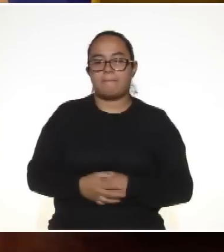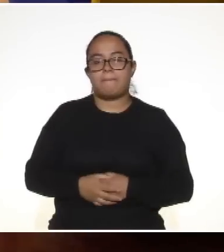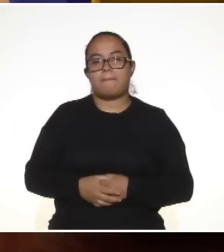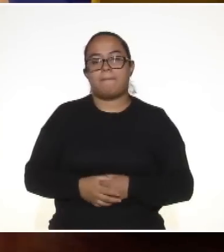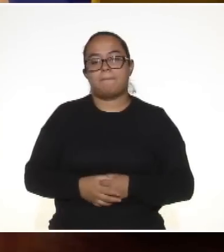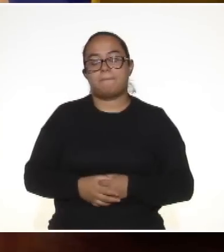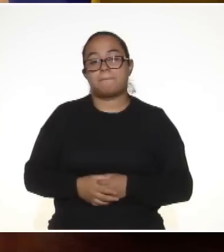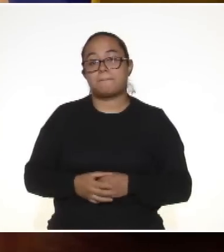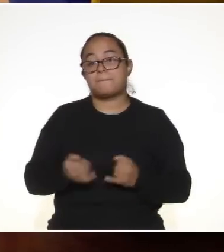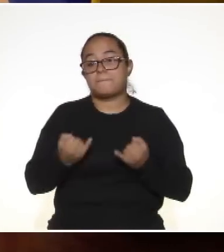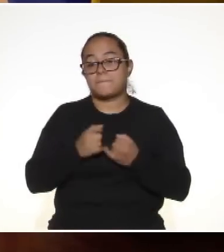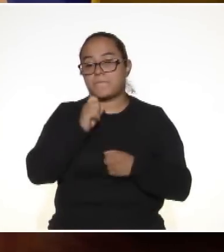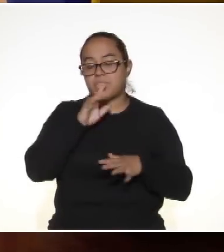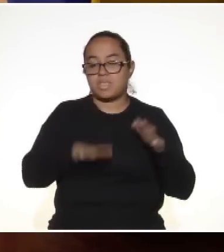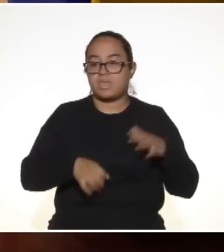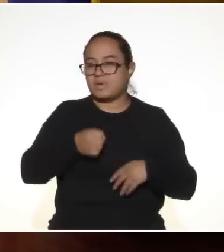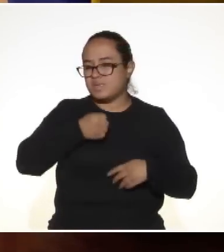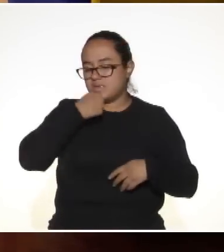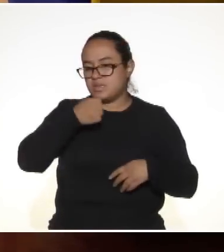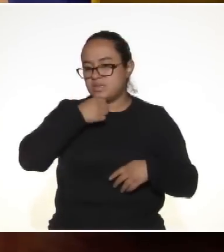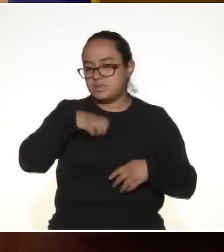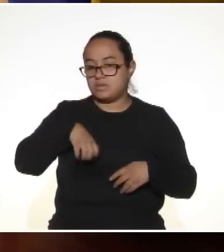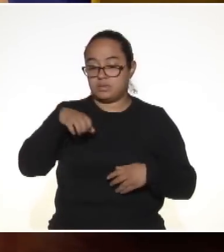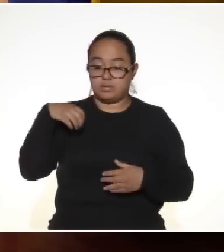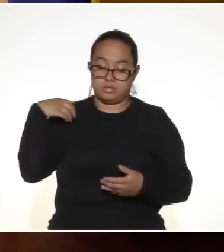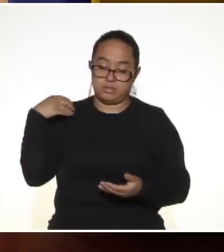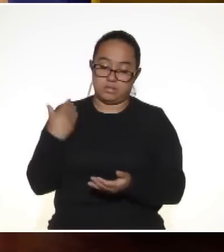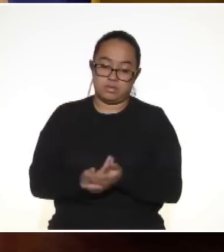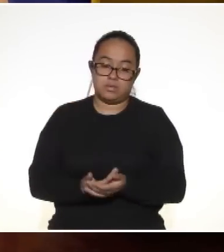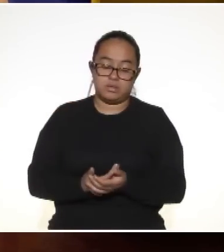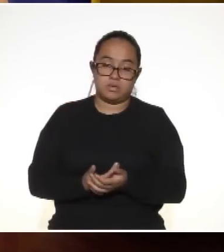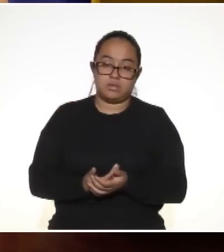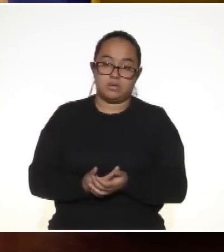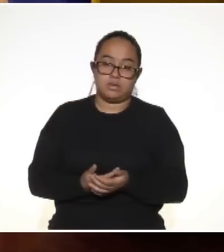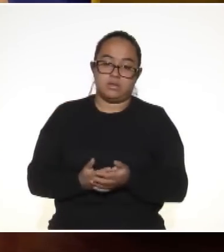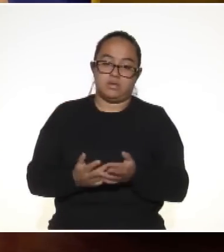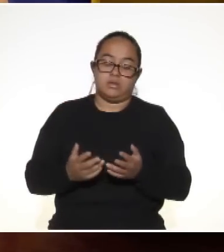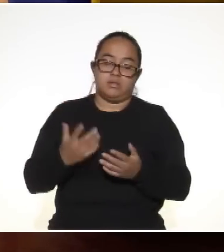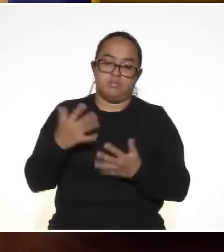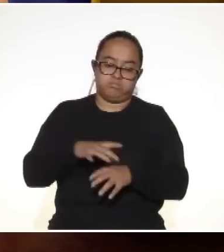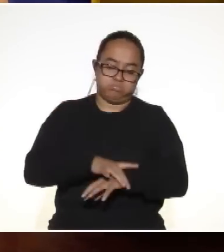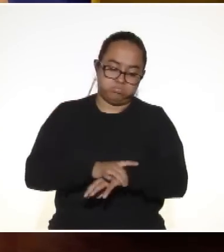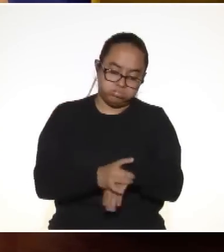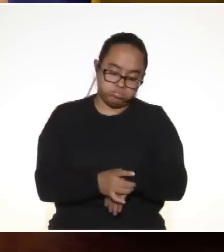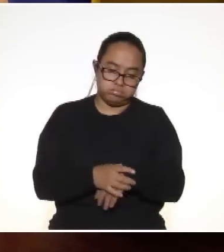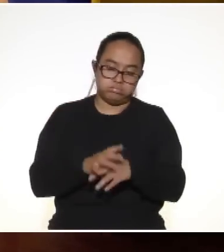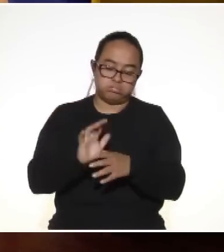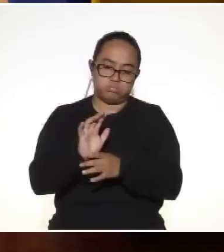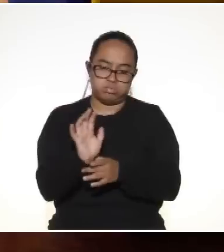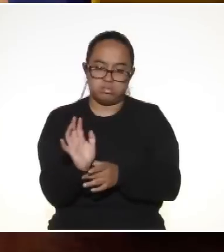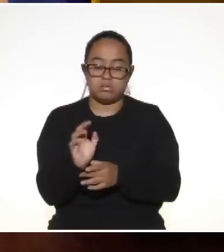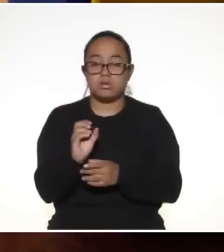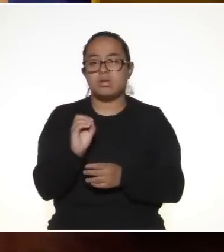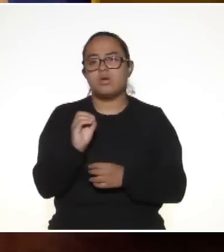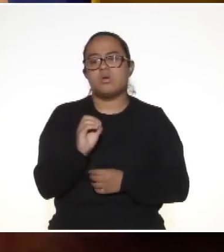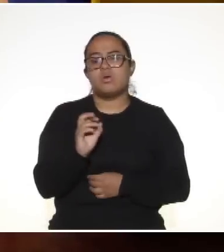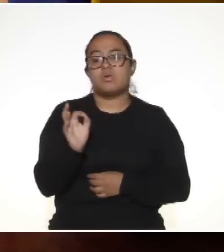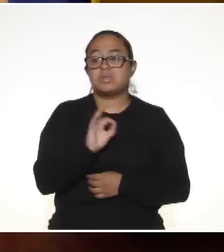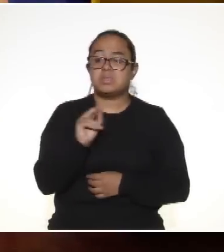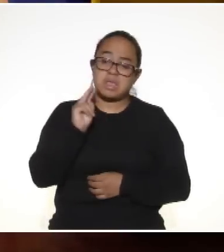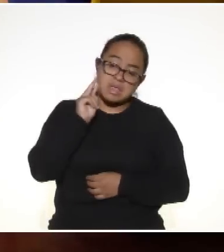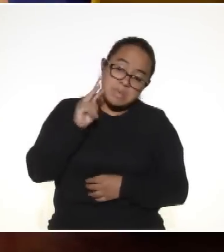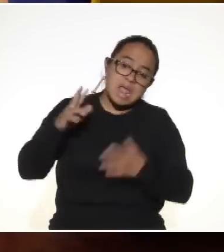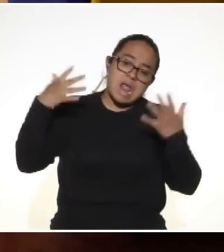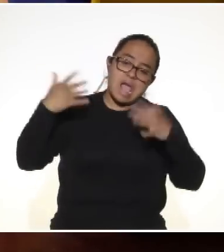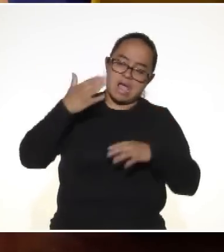Y también sucede en los ancianos con la caída, La fractura de colza. la fractura de la coles muñeca. desde su mano. A lo mejor no es algo muy